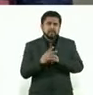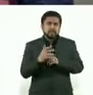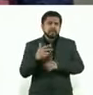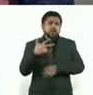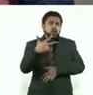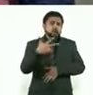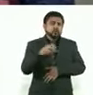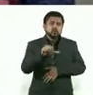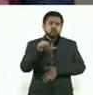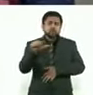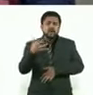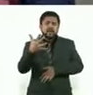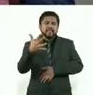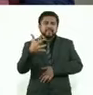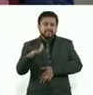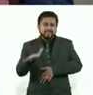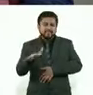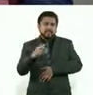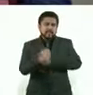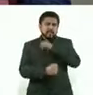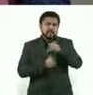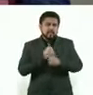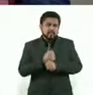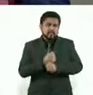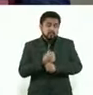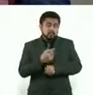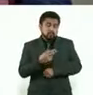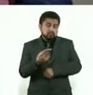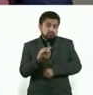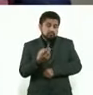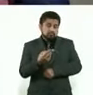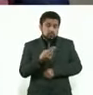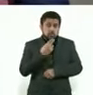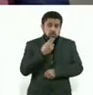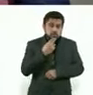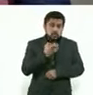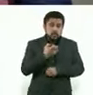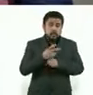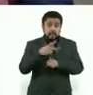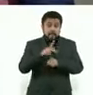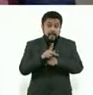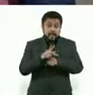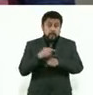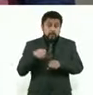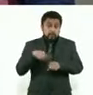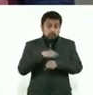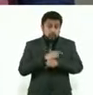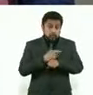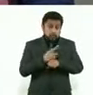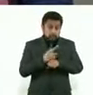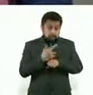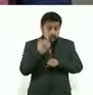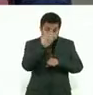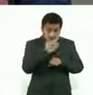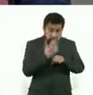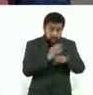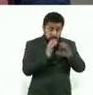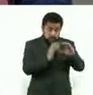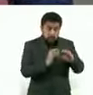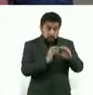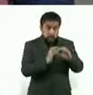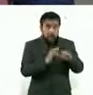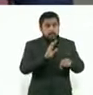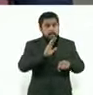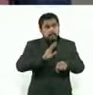10 años. Y si le ponemos mantenimiento preventivo oportunamente, podemos alargar la vida útil, que esto es parte de lo que